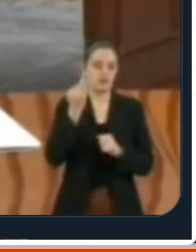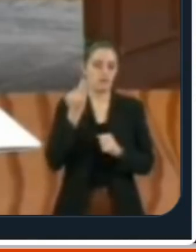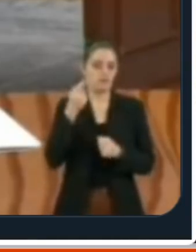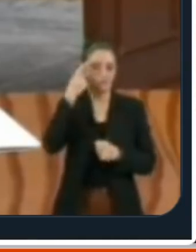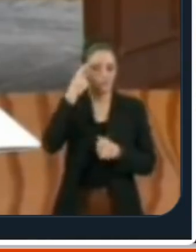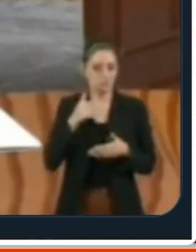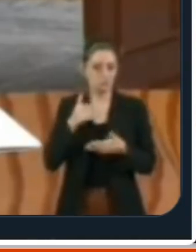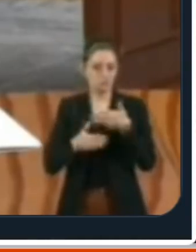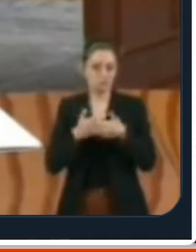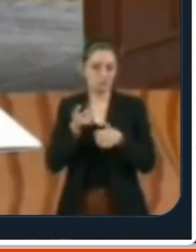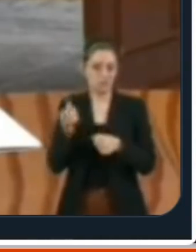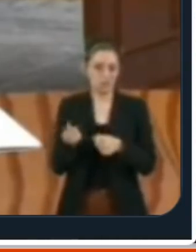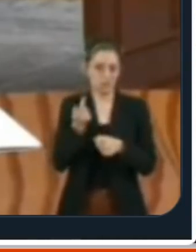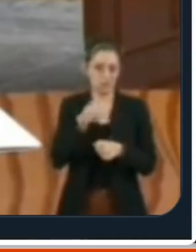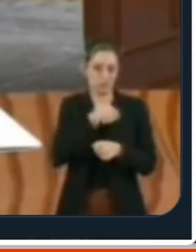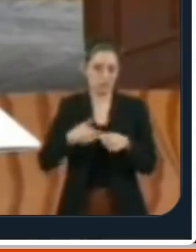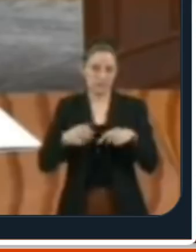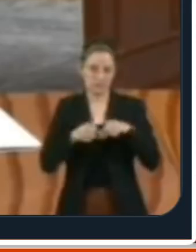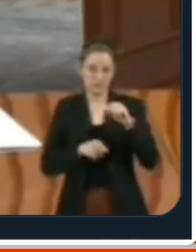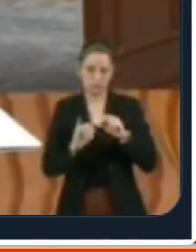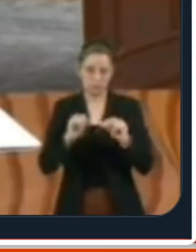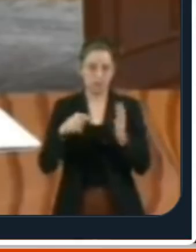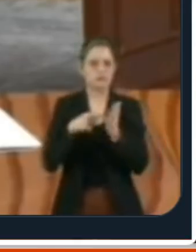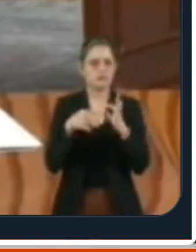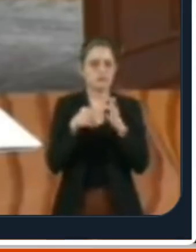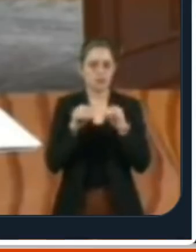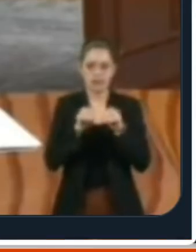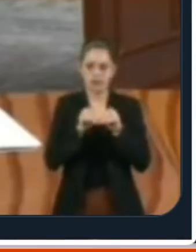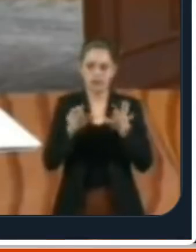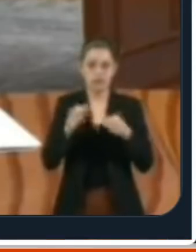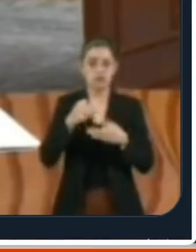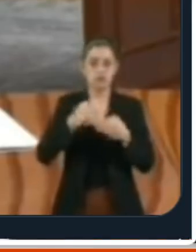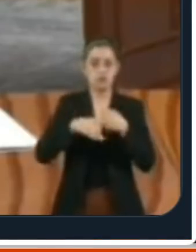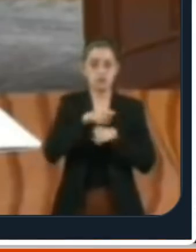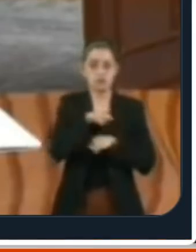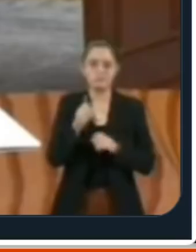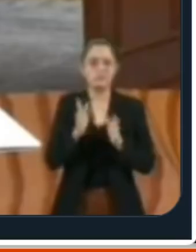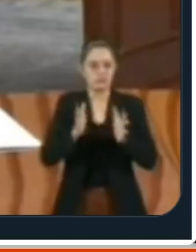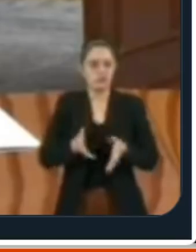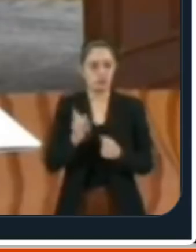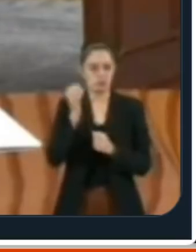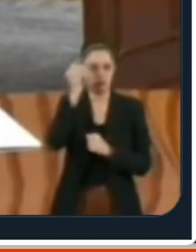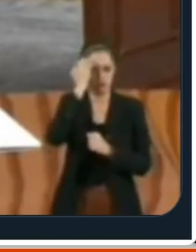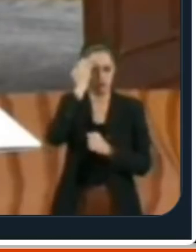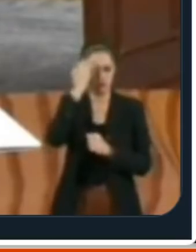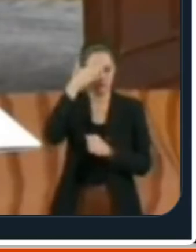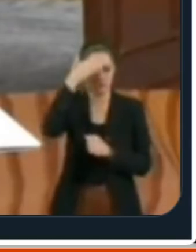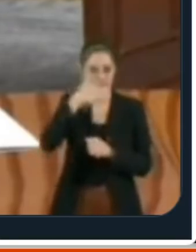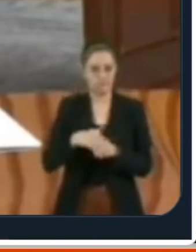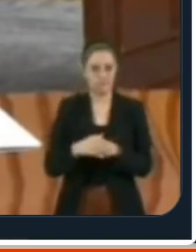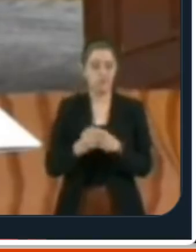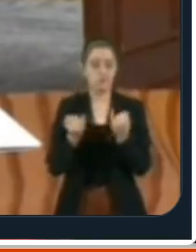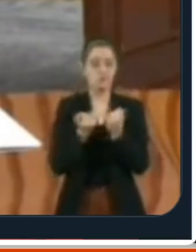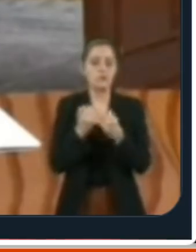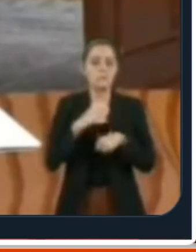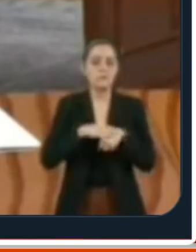de Mandato son claros y ya conocidos de todos los aquí presentes, y lo más importante, por la